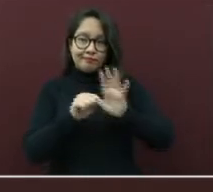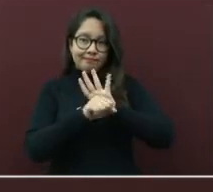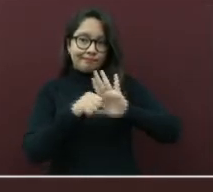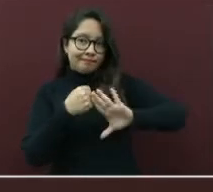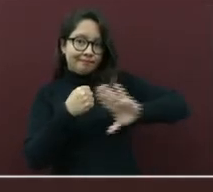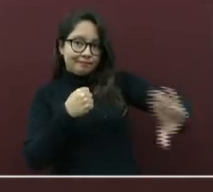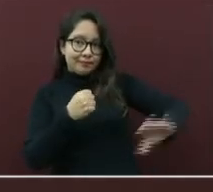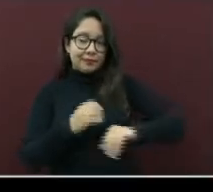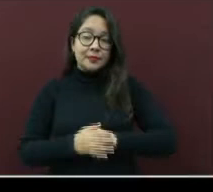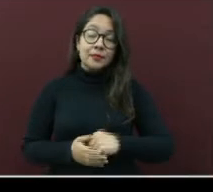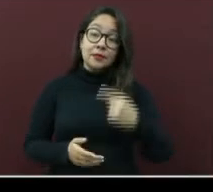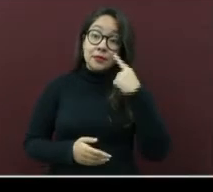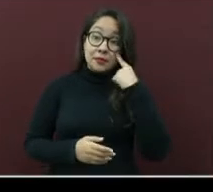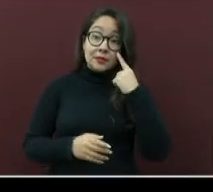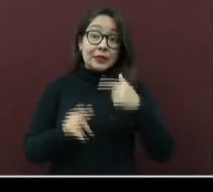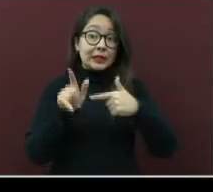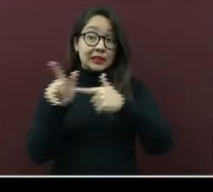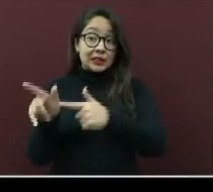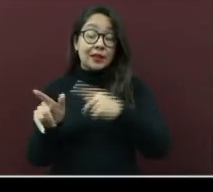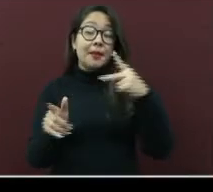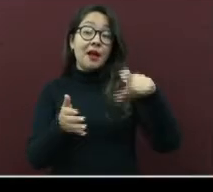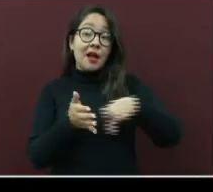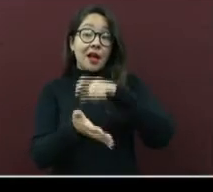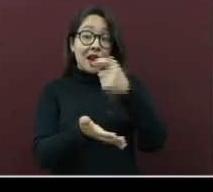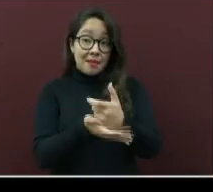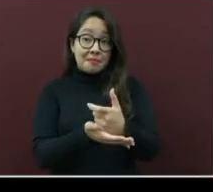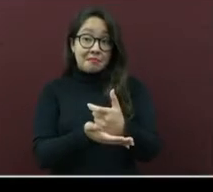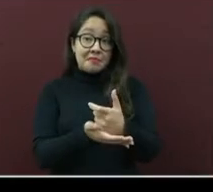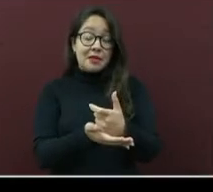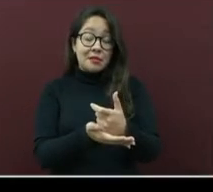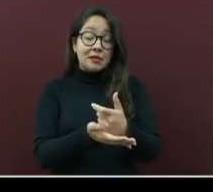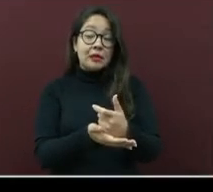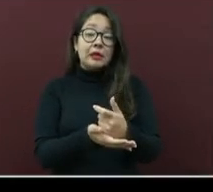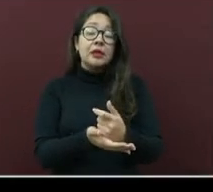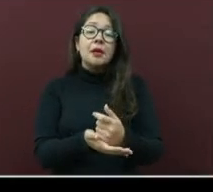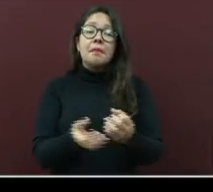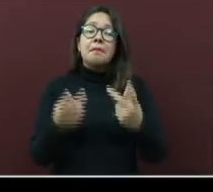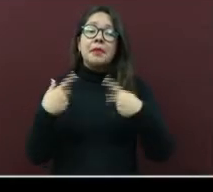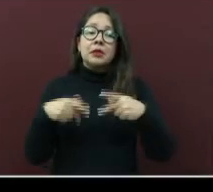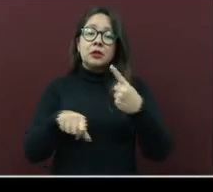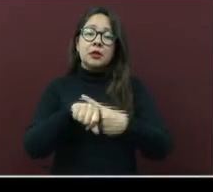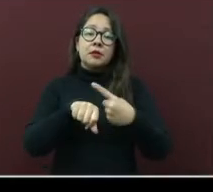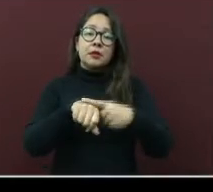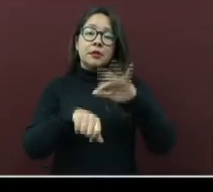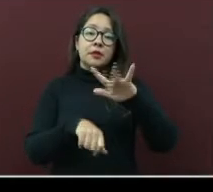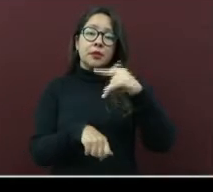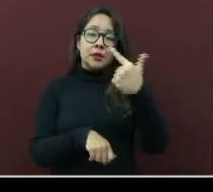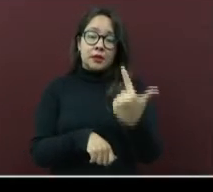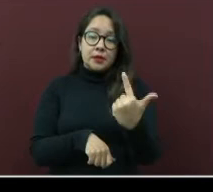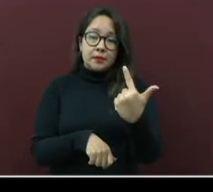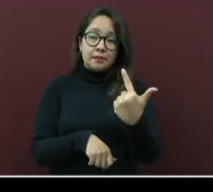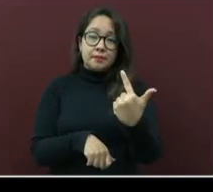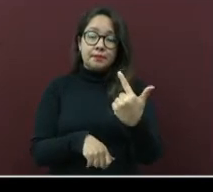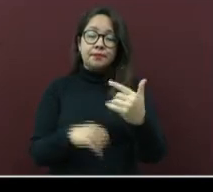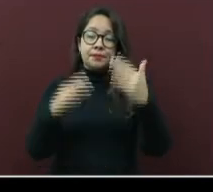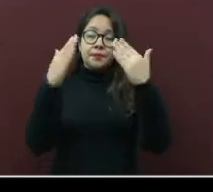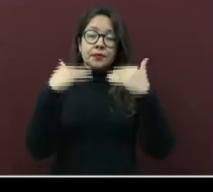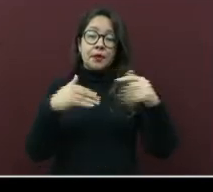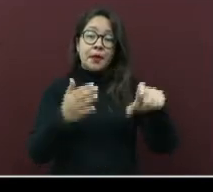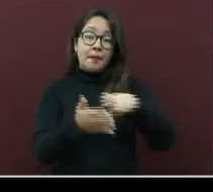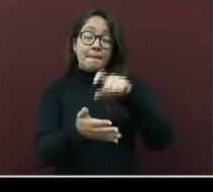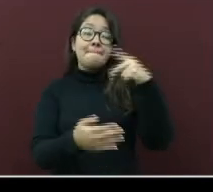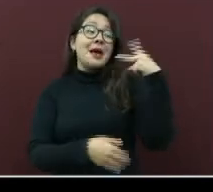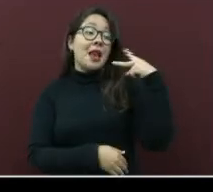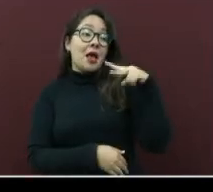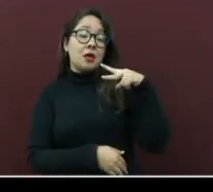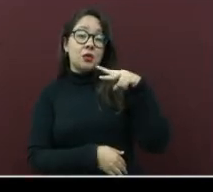fíjense continúa activo el municipio de jalapa el cual registra 57 casos el de veracruz ahora